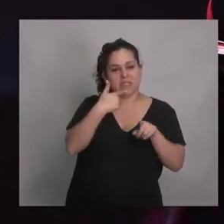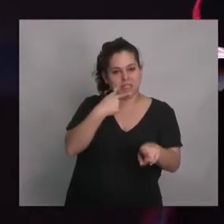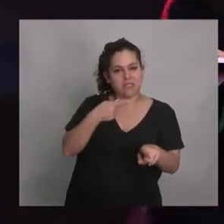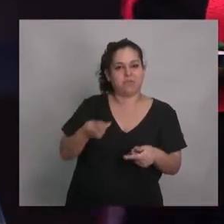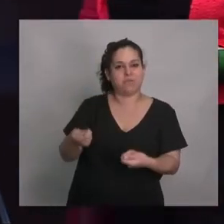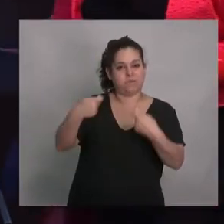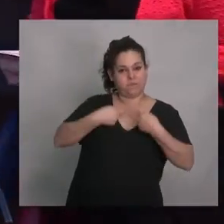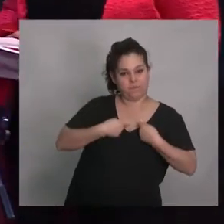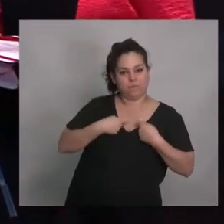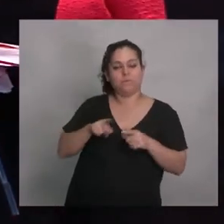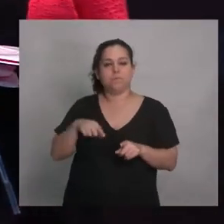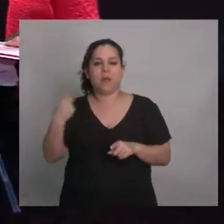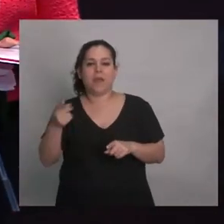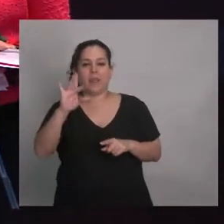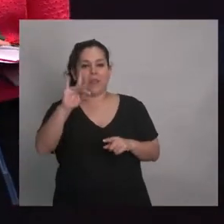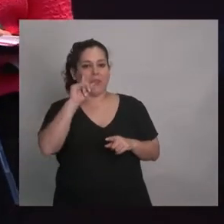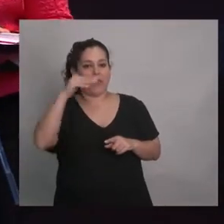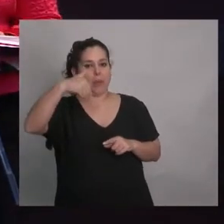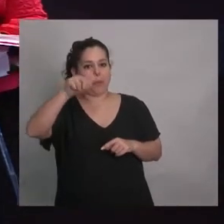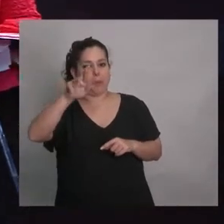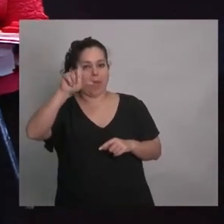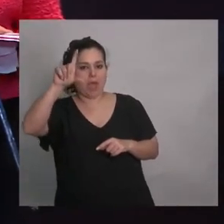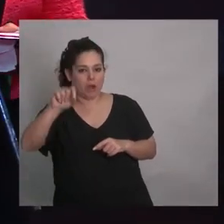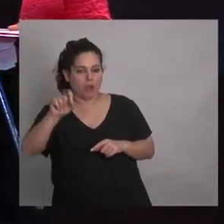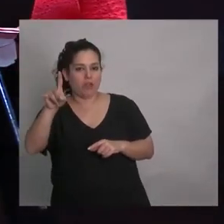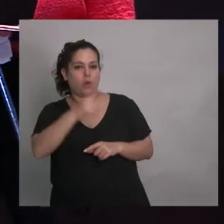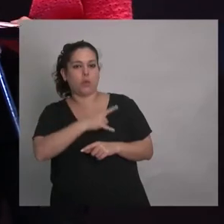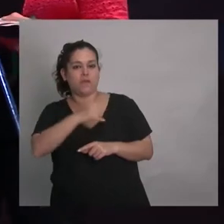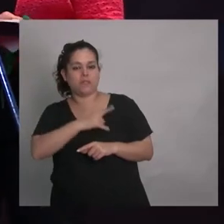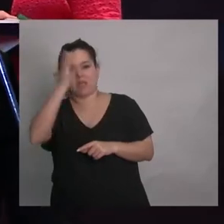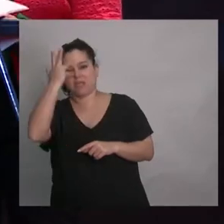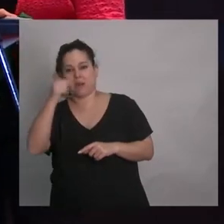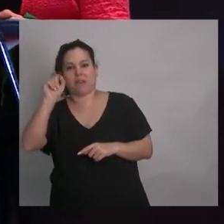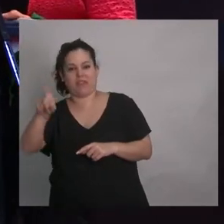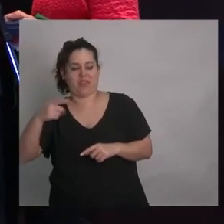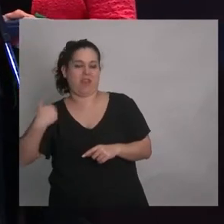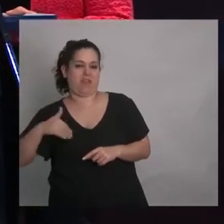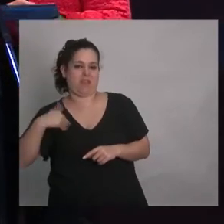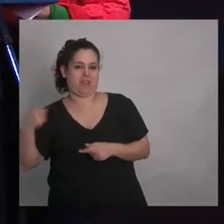de la universidad nacional de general san martín de la argentina